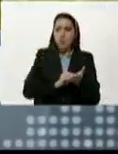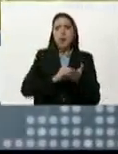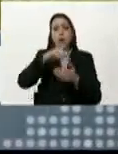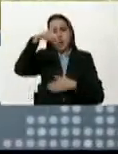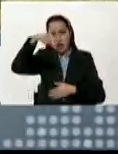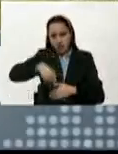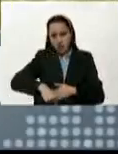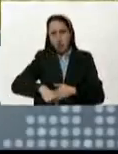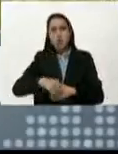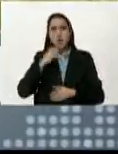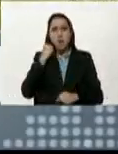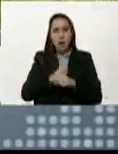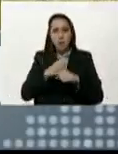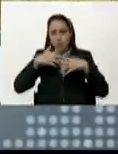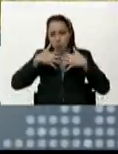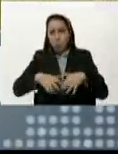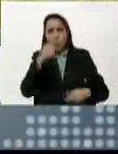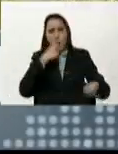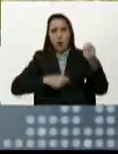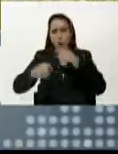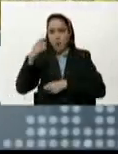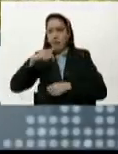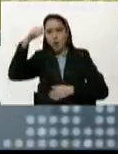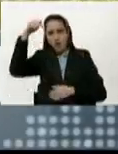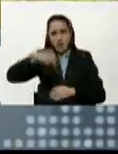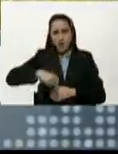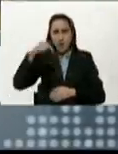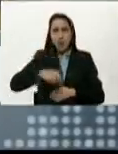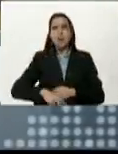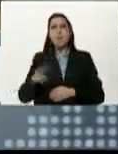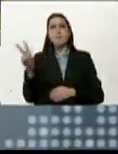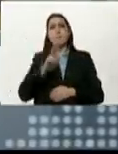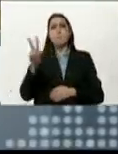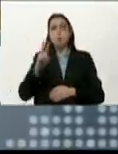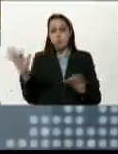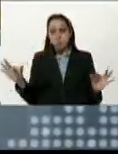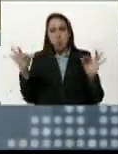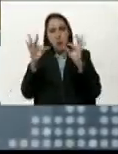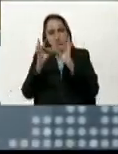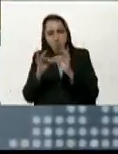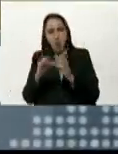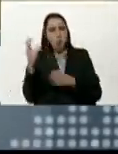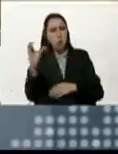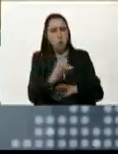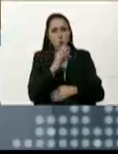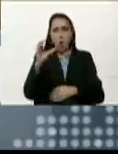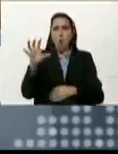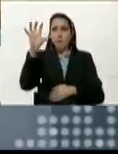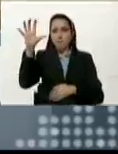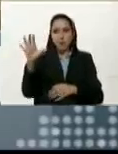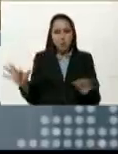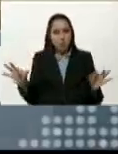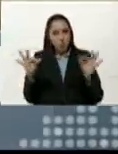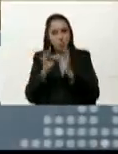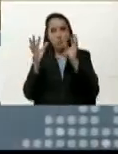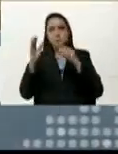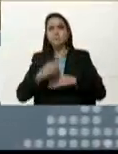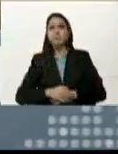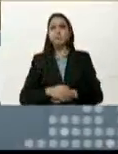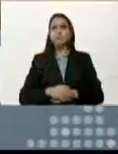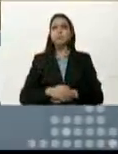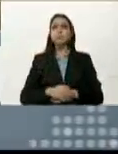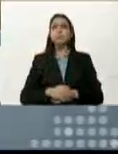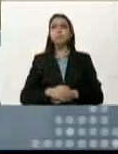sus ventas y toda la actividad económica comercial con venezuela colombia colombia colombia aquí está